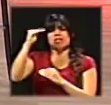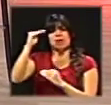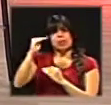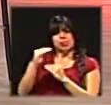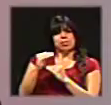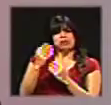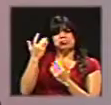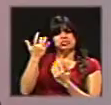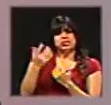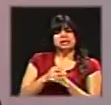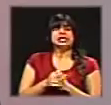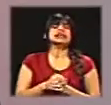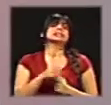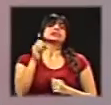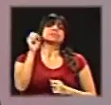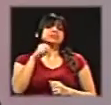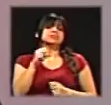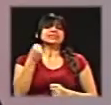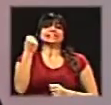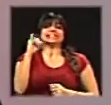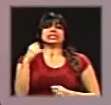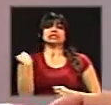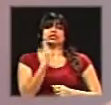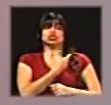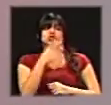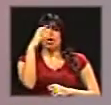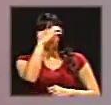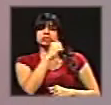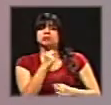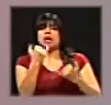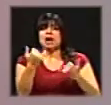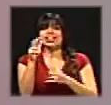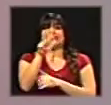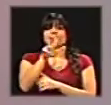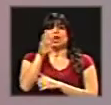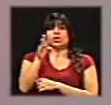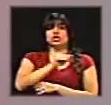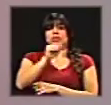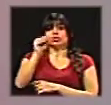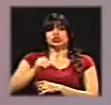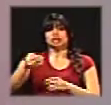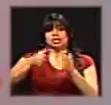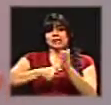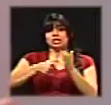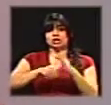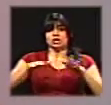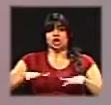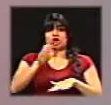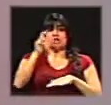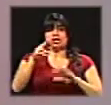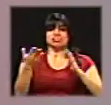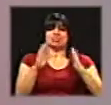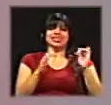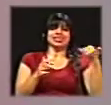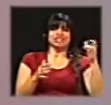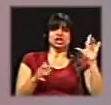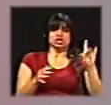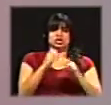Sí, si tomamos en cuenta que prácticamente el 34% de la población electoral costarricense, la que está entre 18